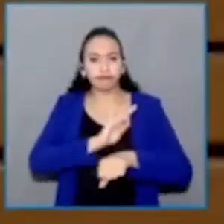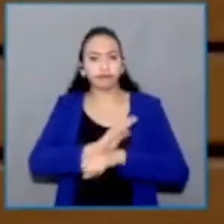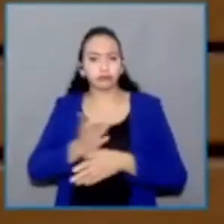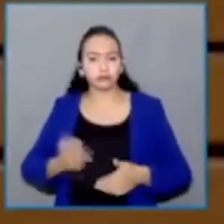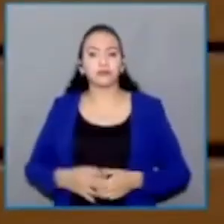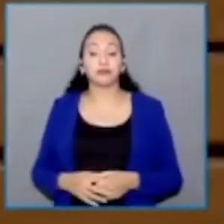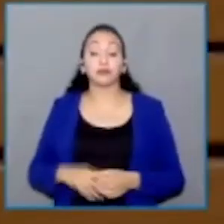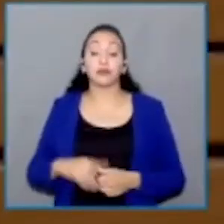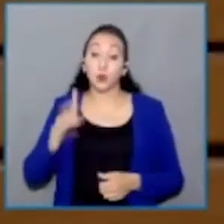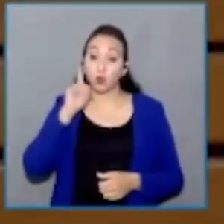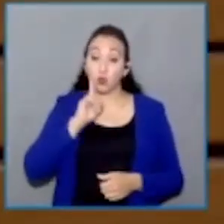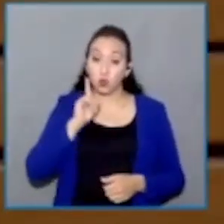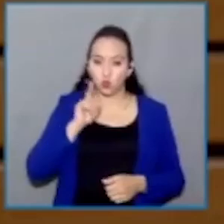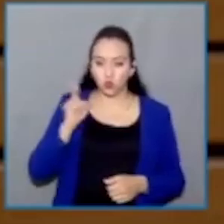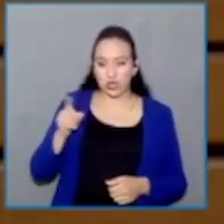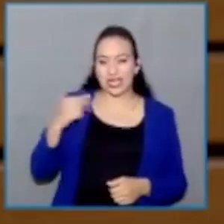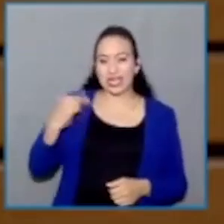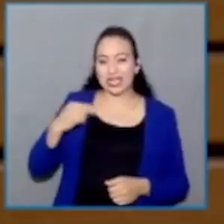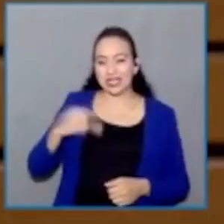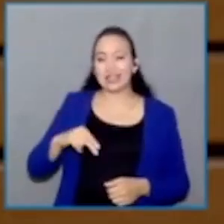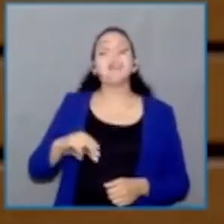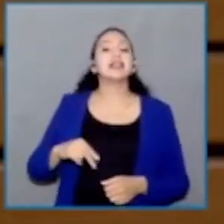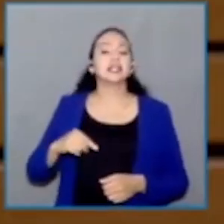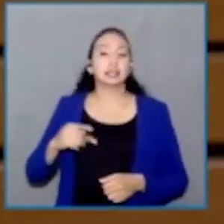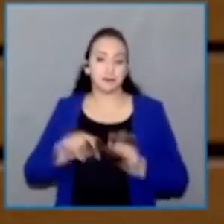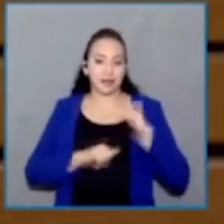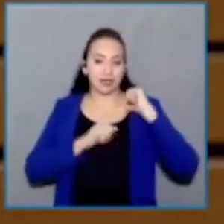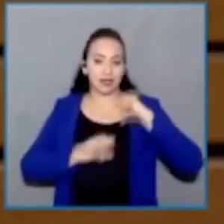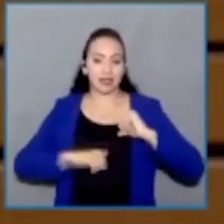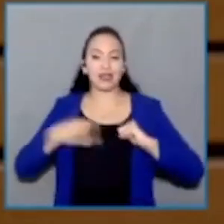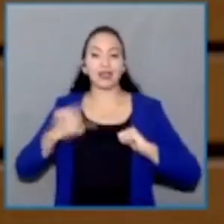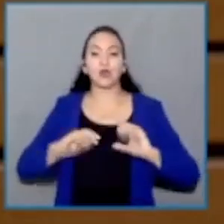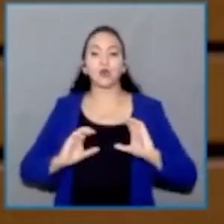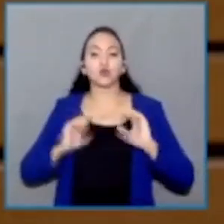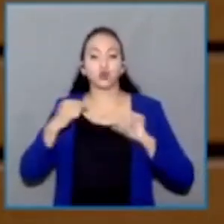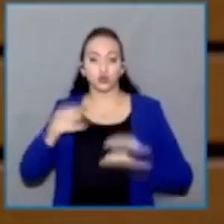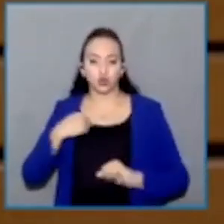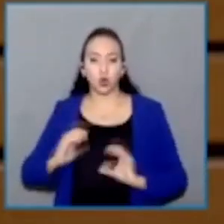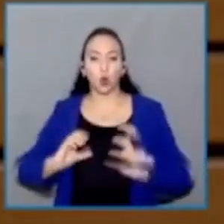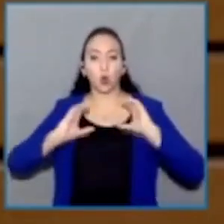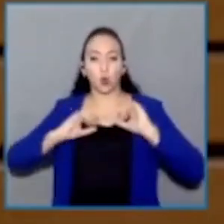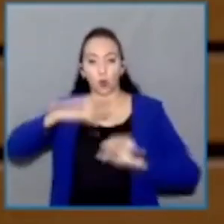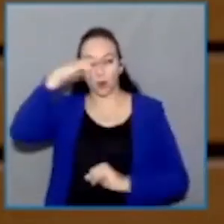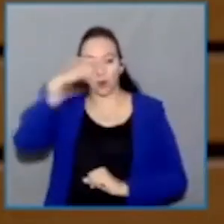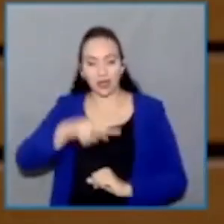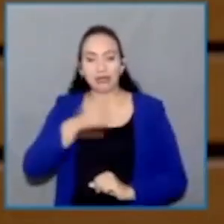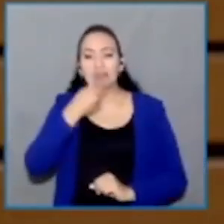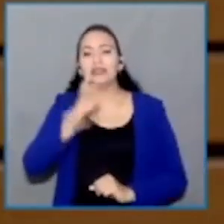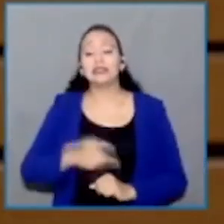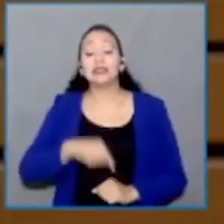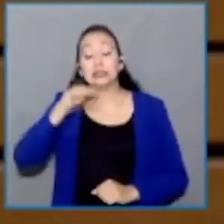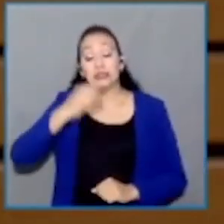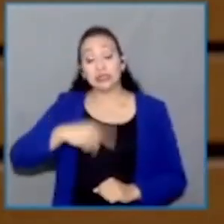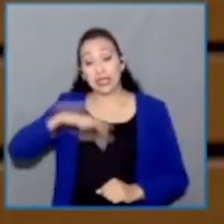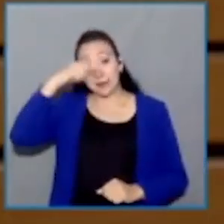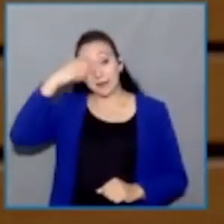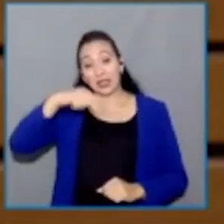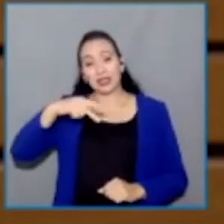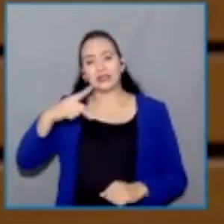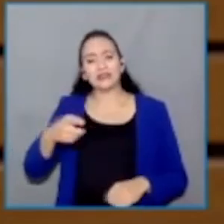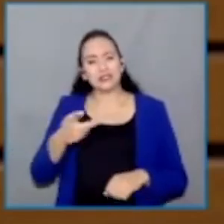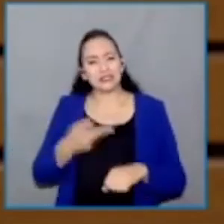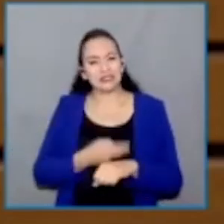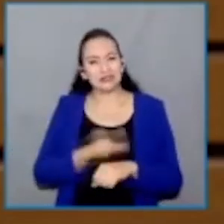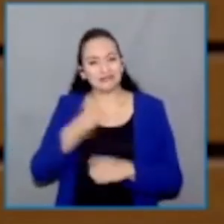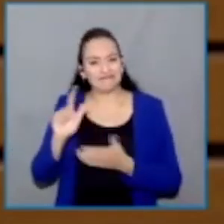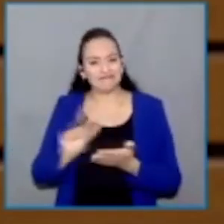México, Margarita Garfias, calificó como muy triste lo que está pasando en nuestro país con las recientes reformas constitucionales,